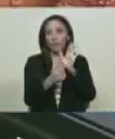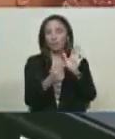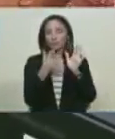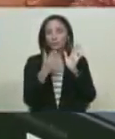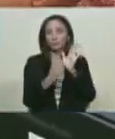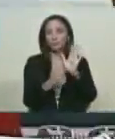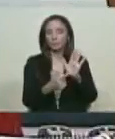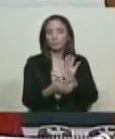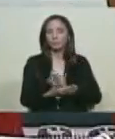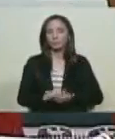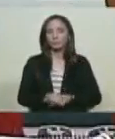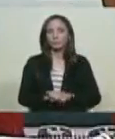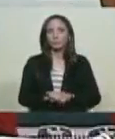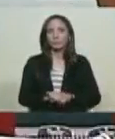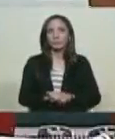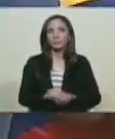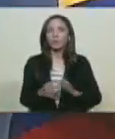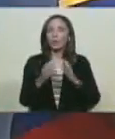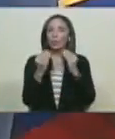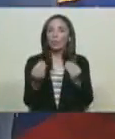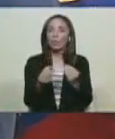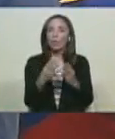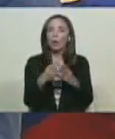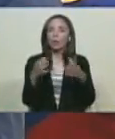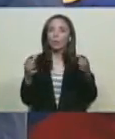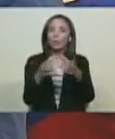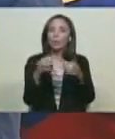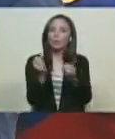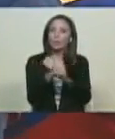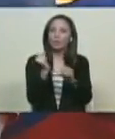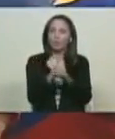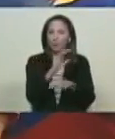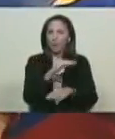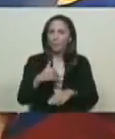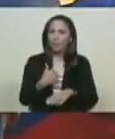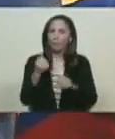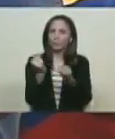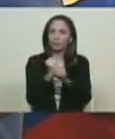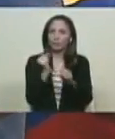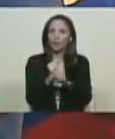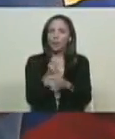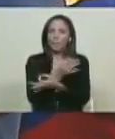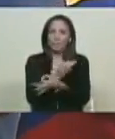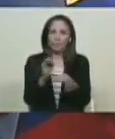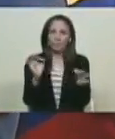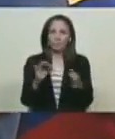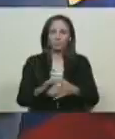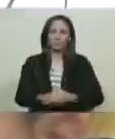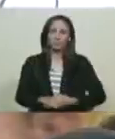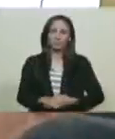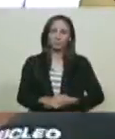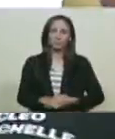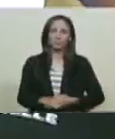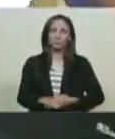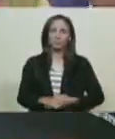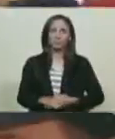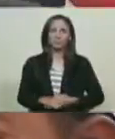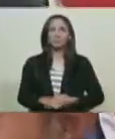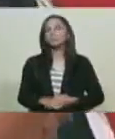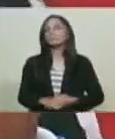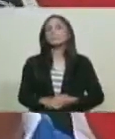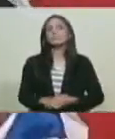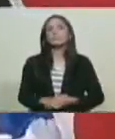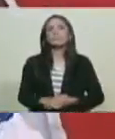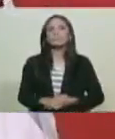los CPT, de los Consejos Productivos de Trabajadores, para que nosotros podamos avanzar eficazmente en la